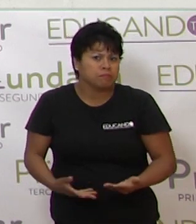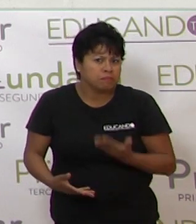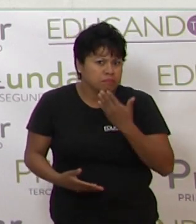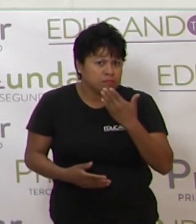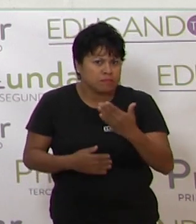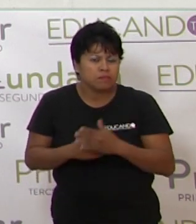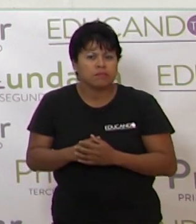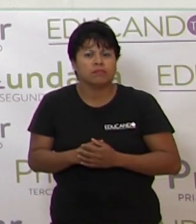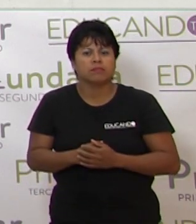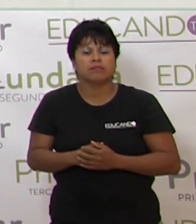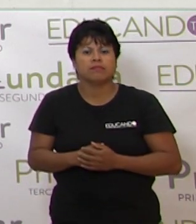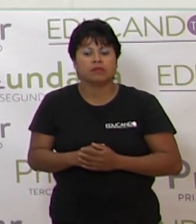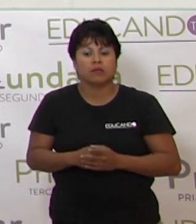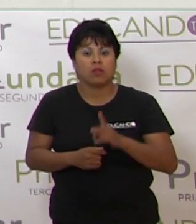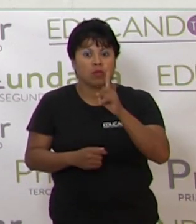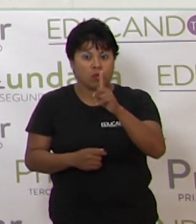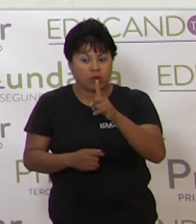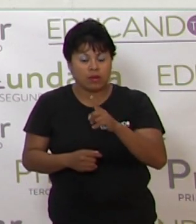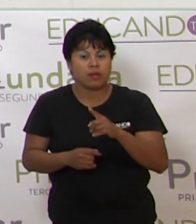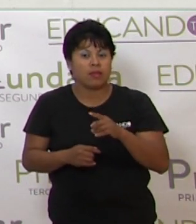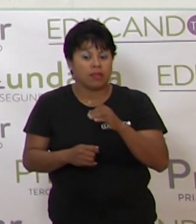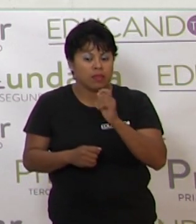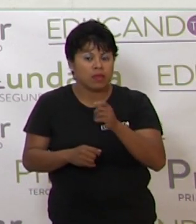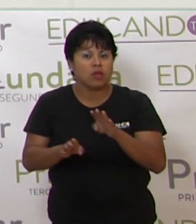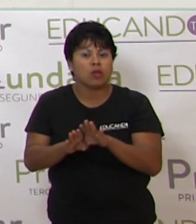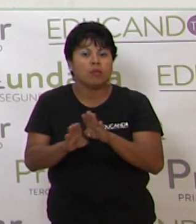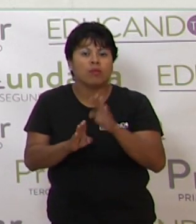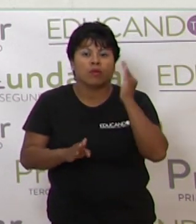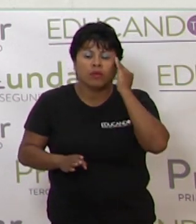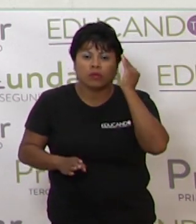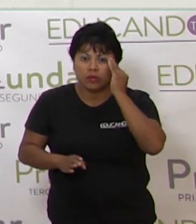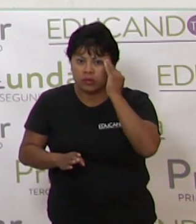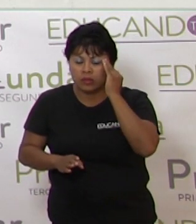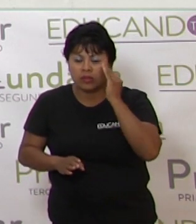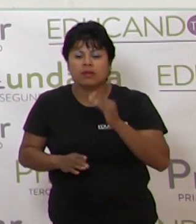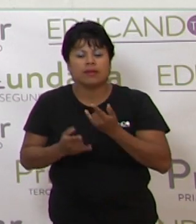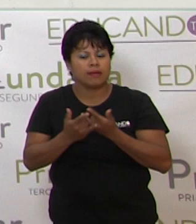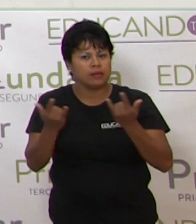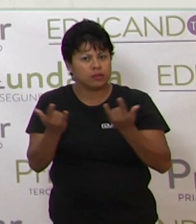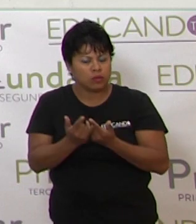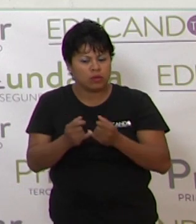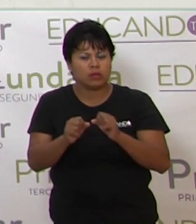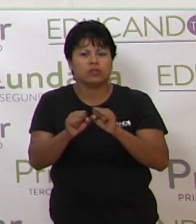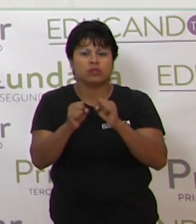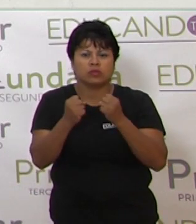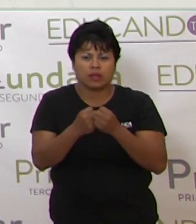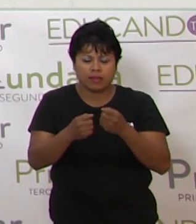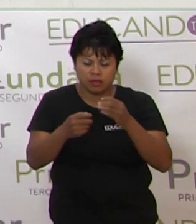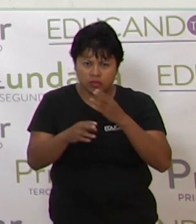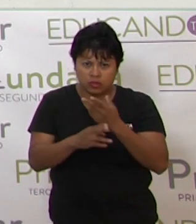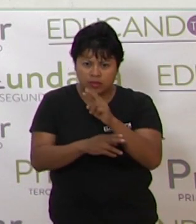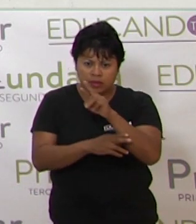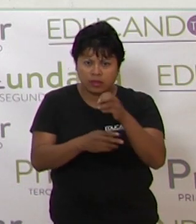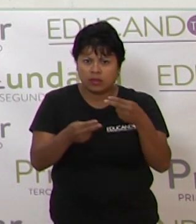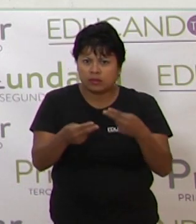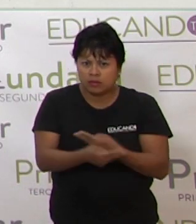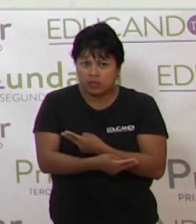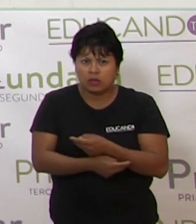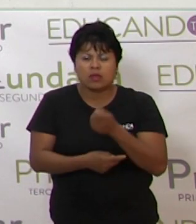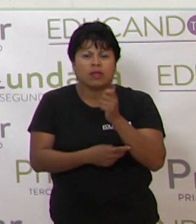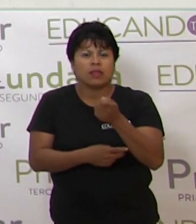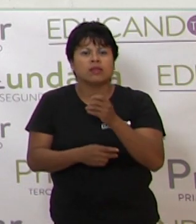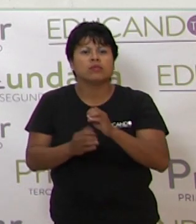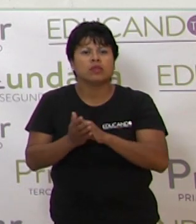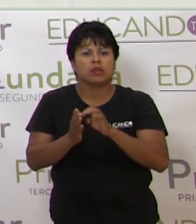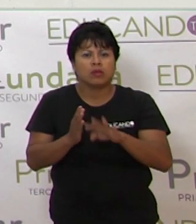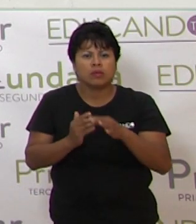bien, una de las maneras de conocer, digamos, la historia social del Renacimiento es